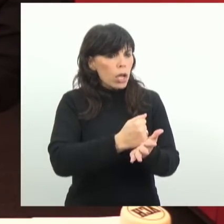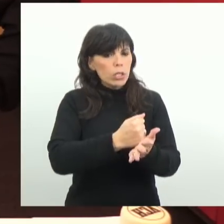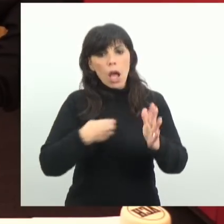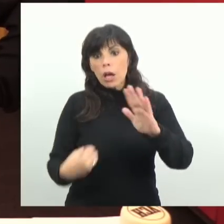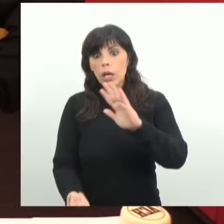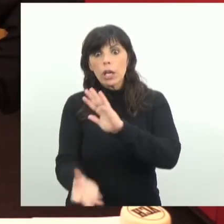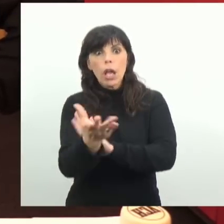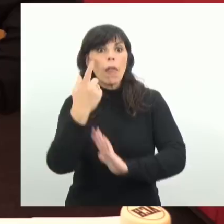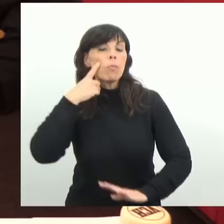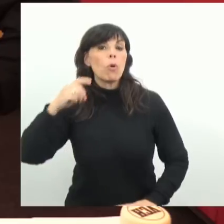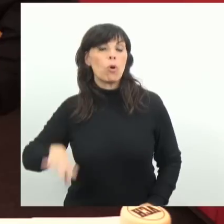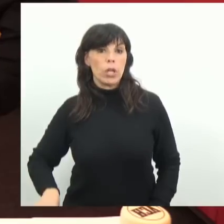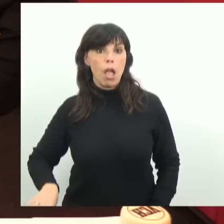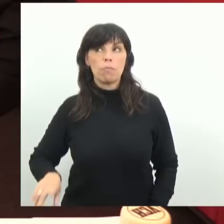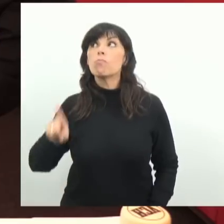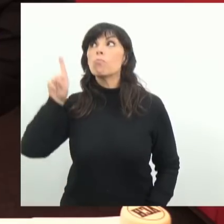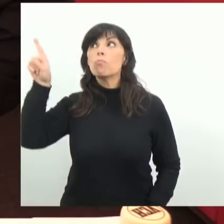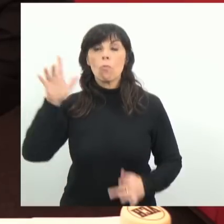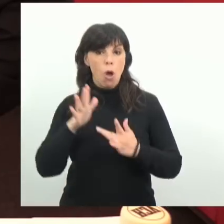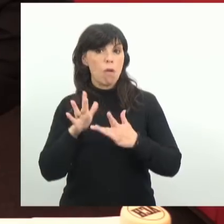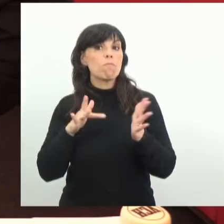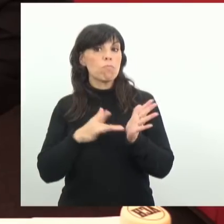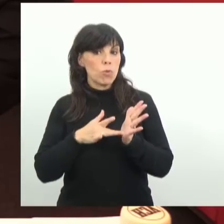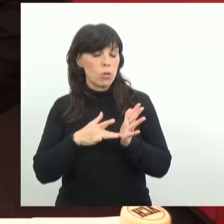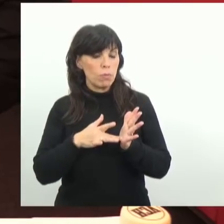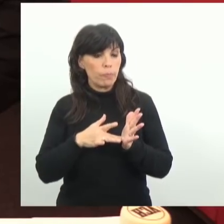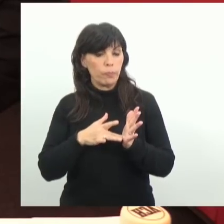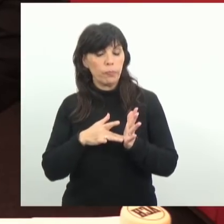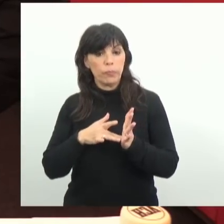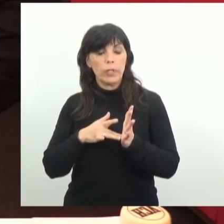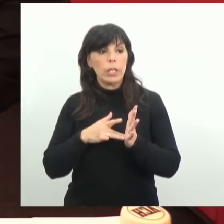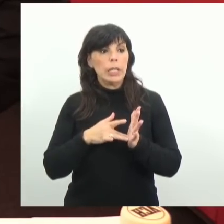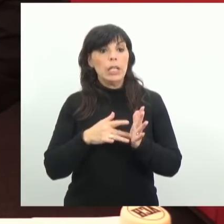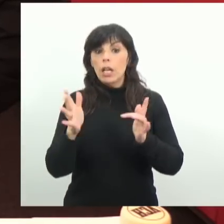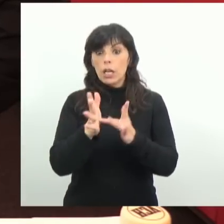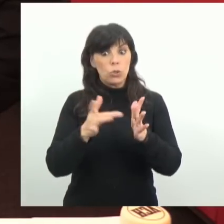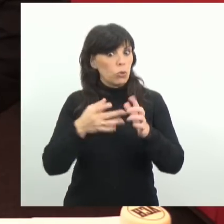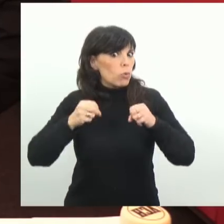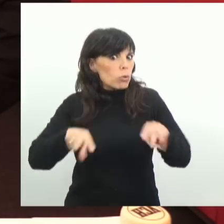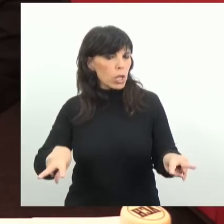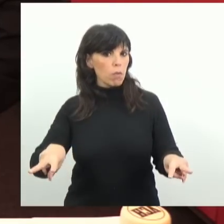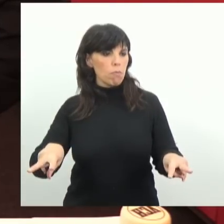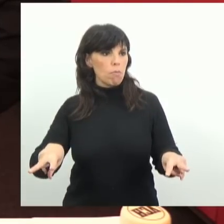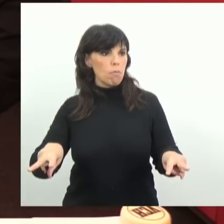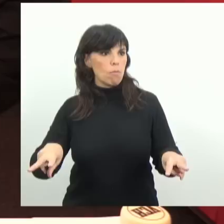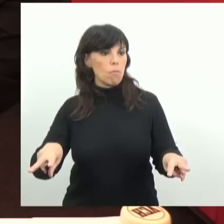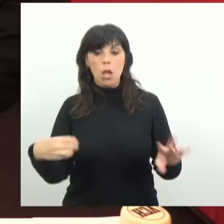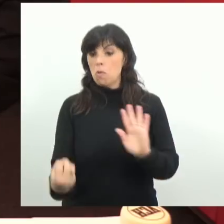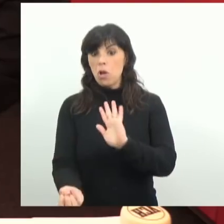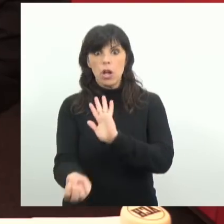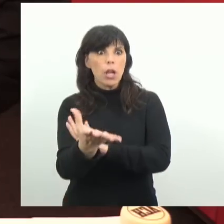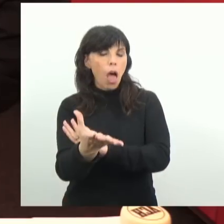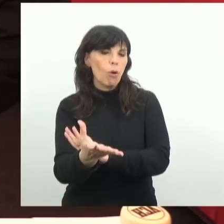Todas las cosas por él fueron hechas. Y sin él, nada de lo que ha hecho fue